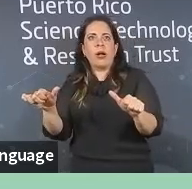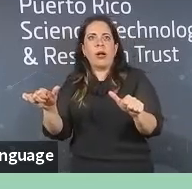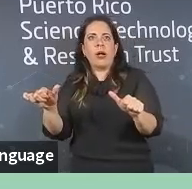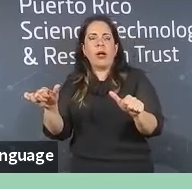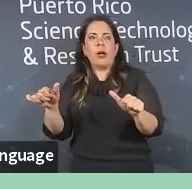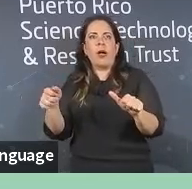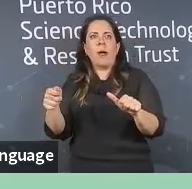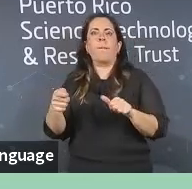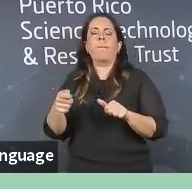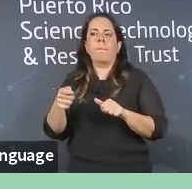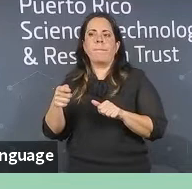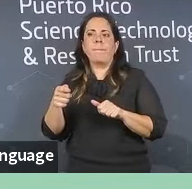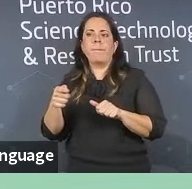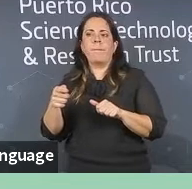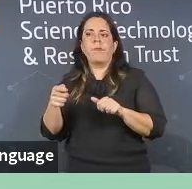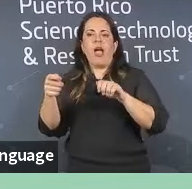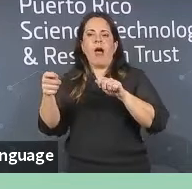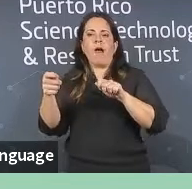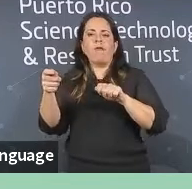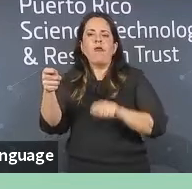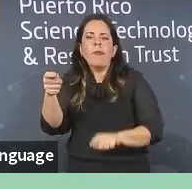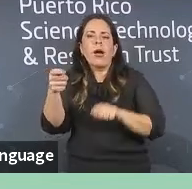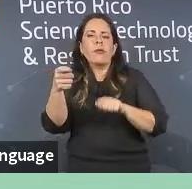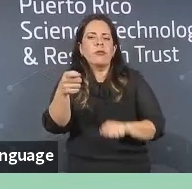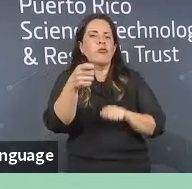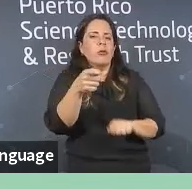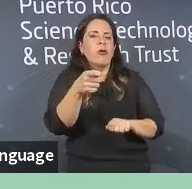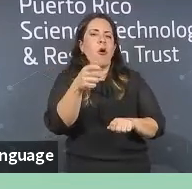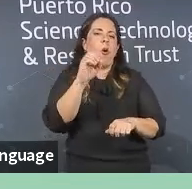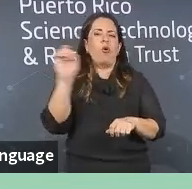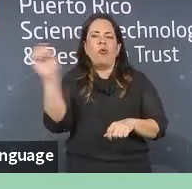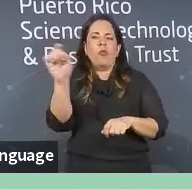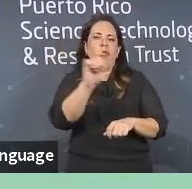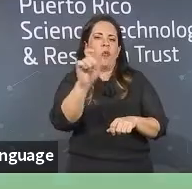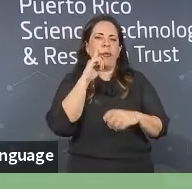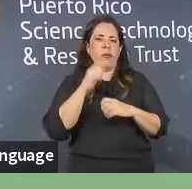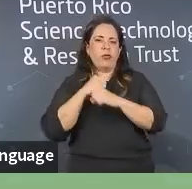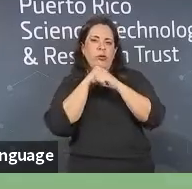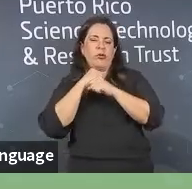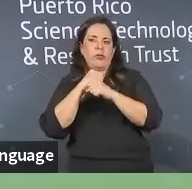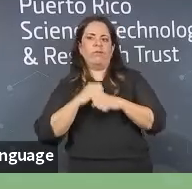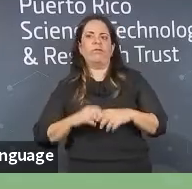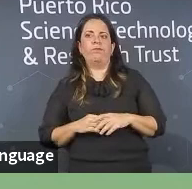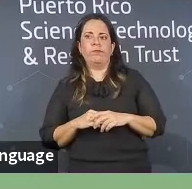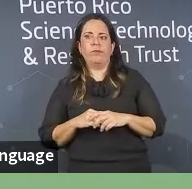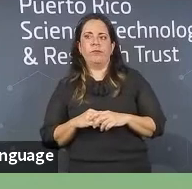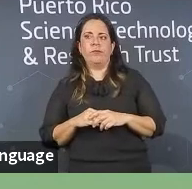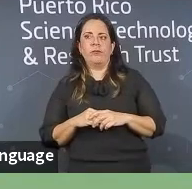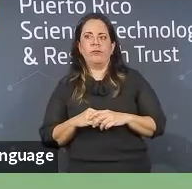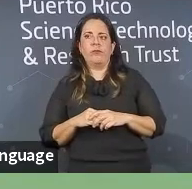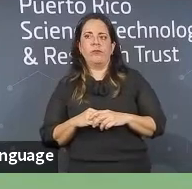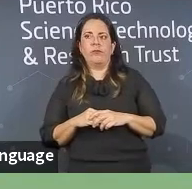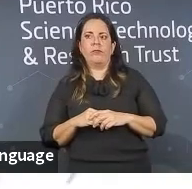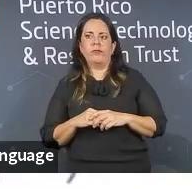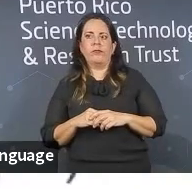tipo de asperjación que se tenga y finalmente pues vamos a tener una sesión de preguntas. Entonces, empecemos